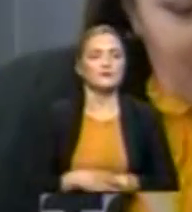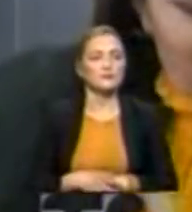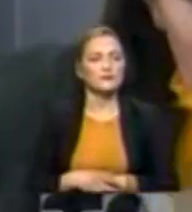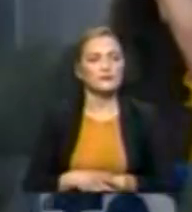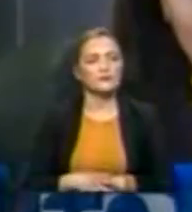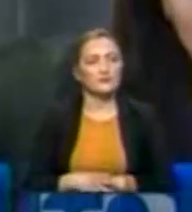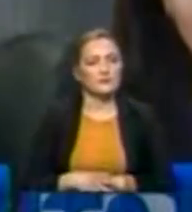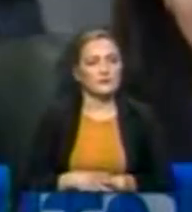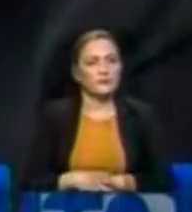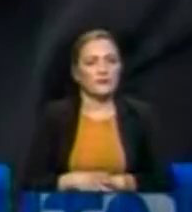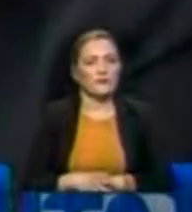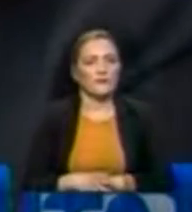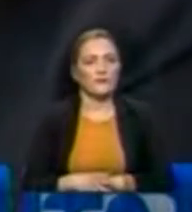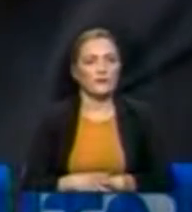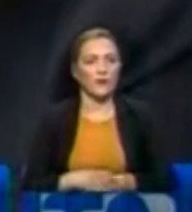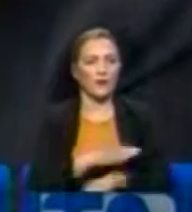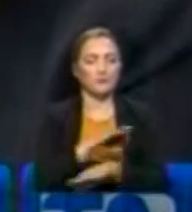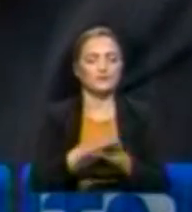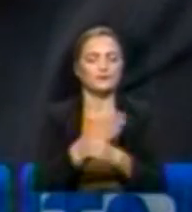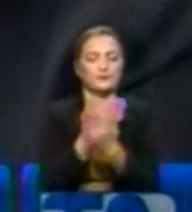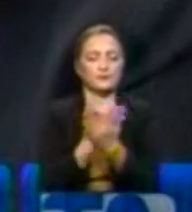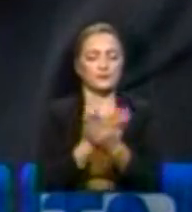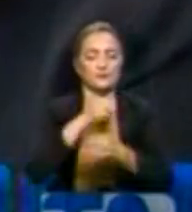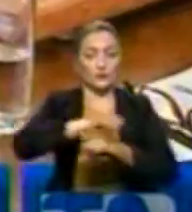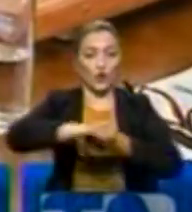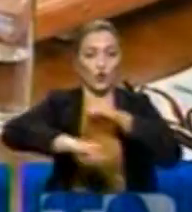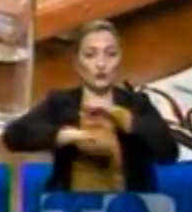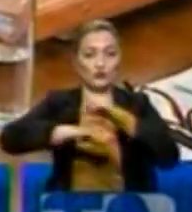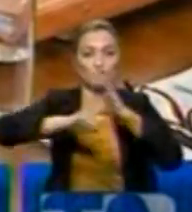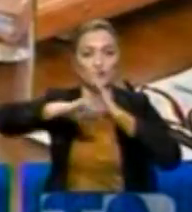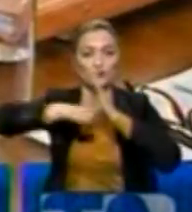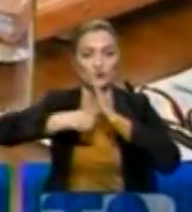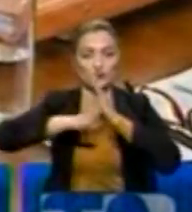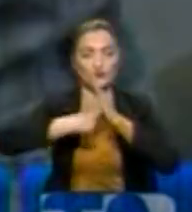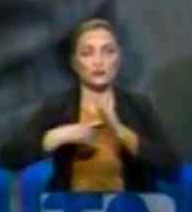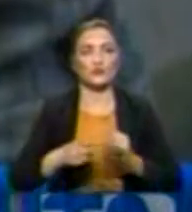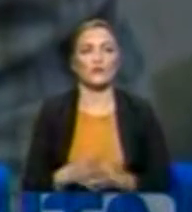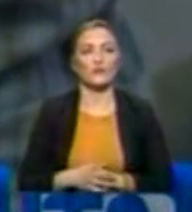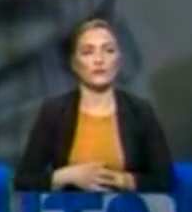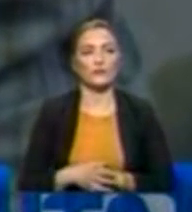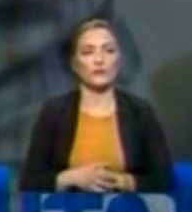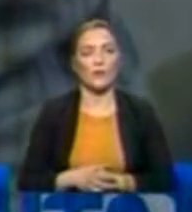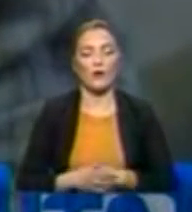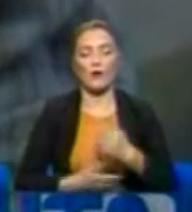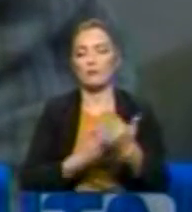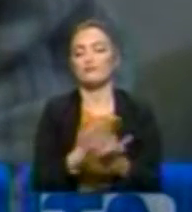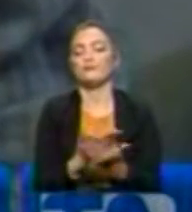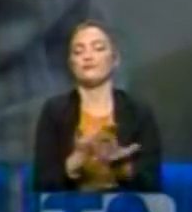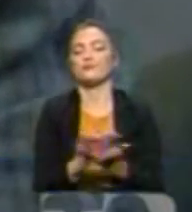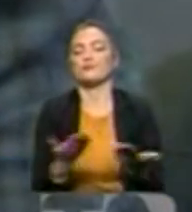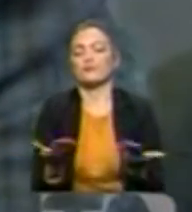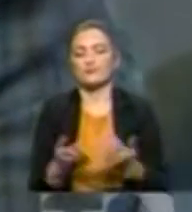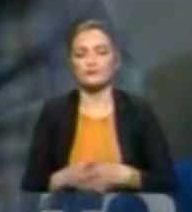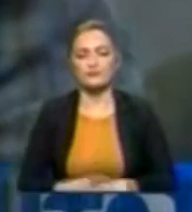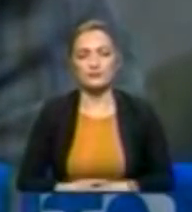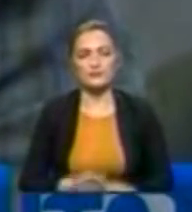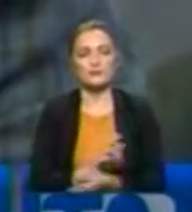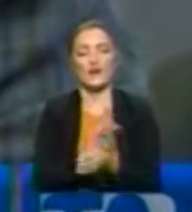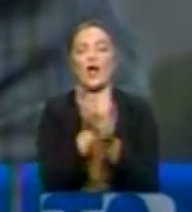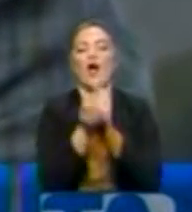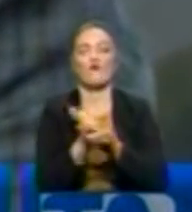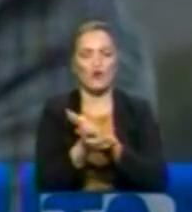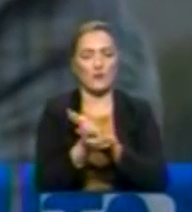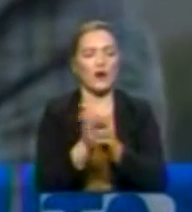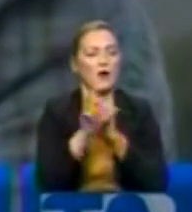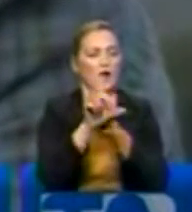se refirió a su propuesta de reestructurar la Contraloría y crear un Tribunal de Cuentas. Estamos planteando una modificación en